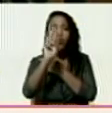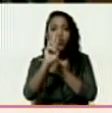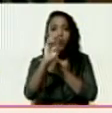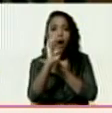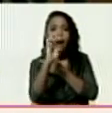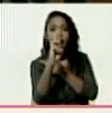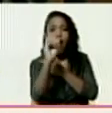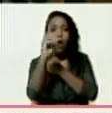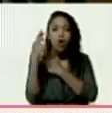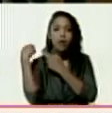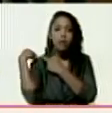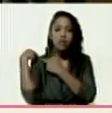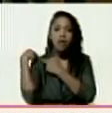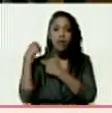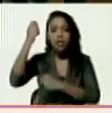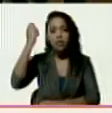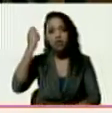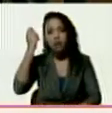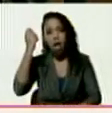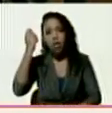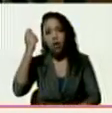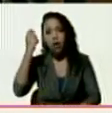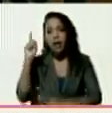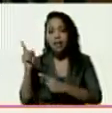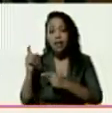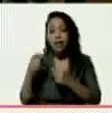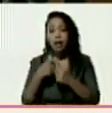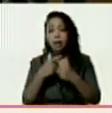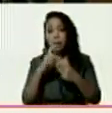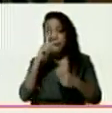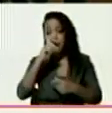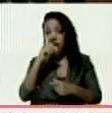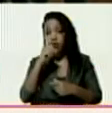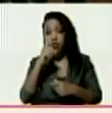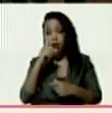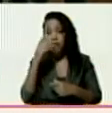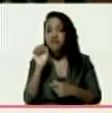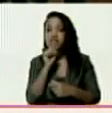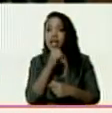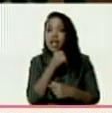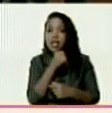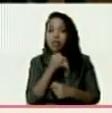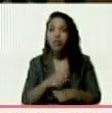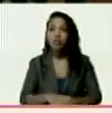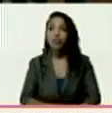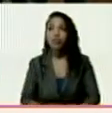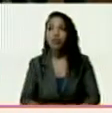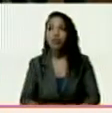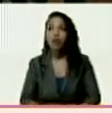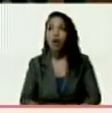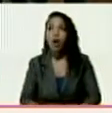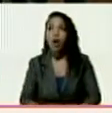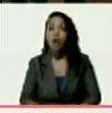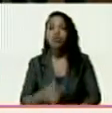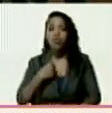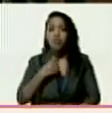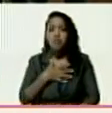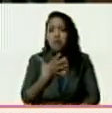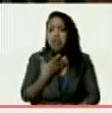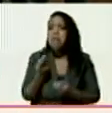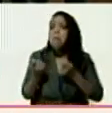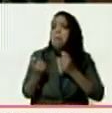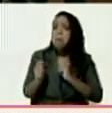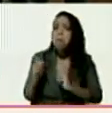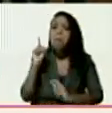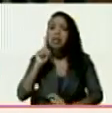tiene las credenciales con mayor edad. Eso lo establece la Constitución. Yo puedo tratar de mentir, yo